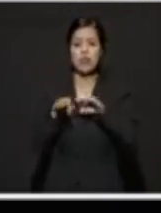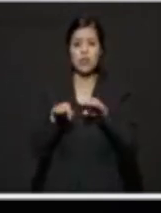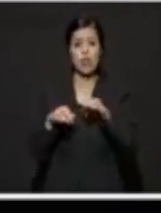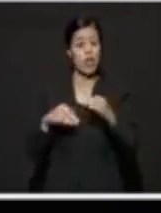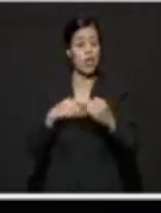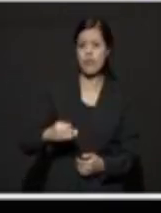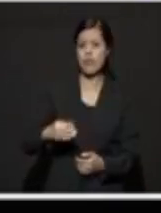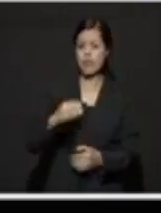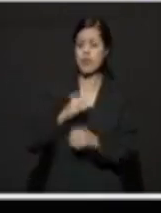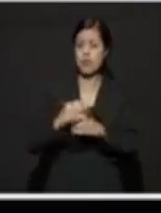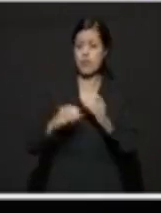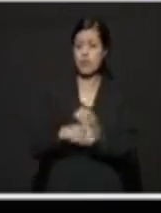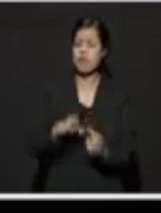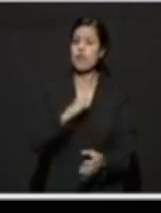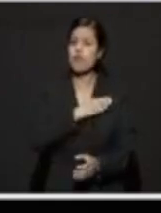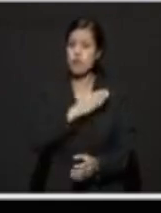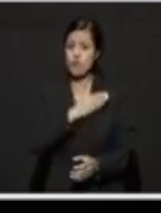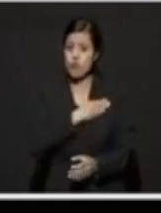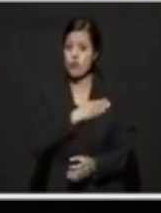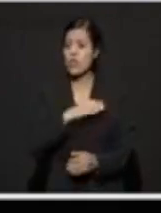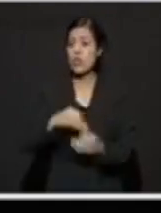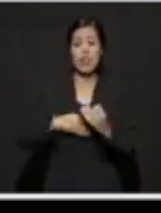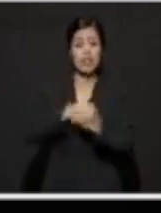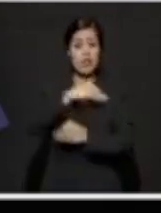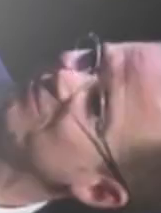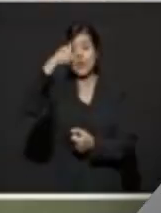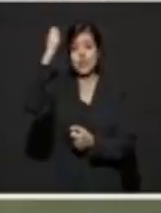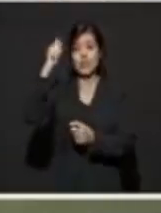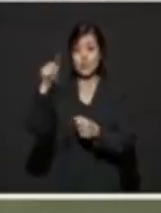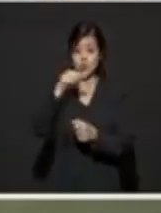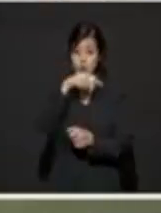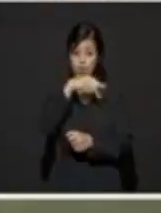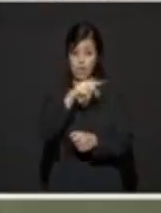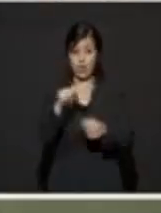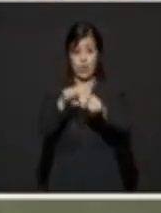de expertise, miren, y a todos les encontraría un espacio.